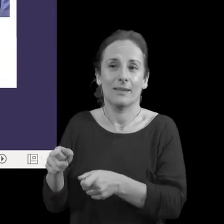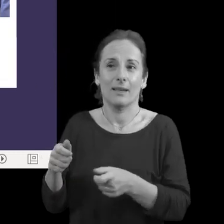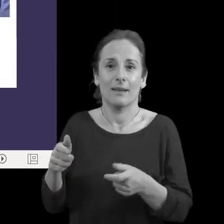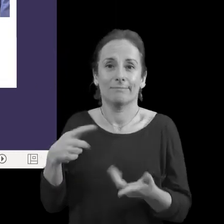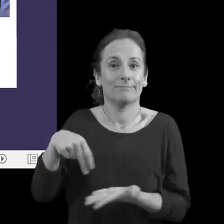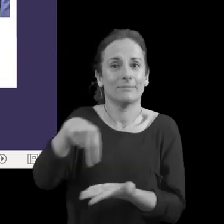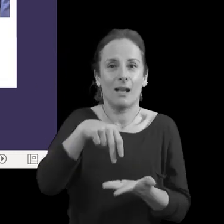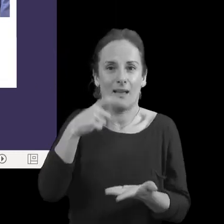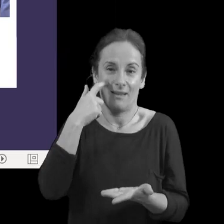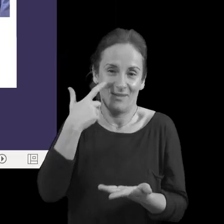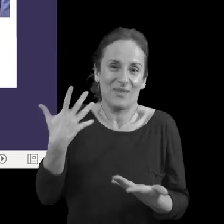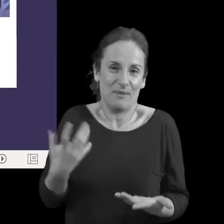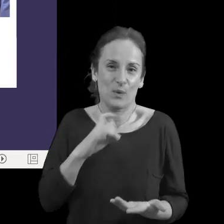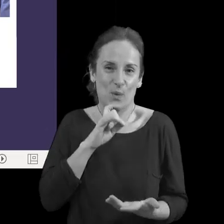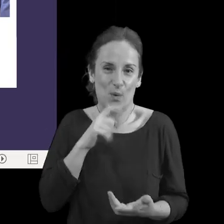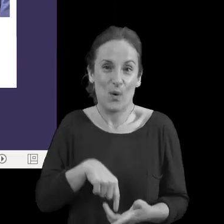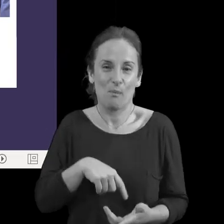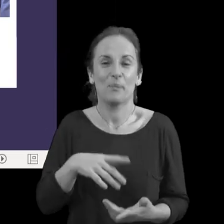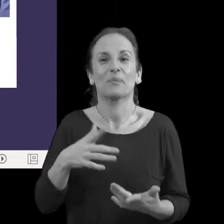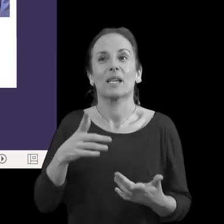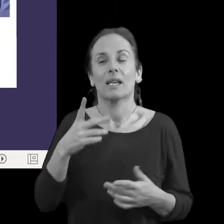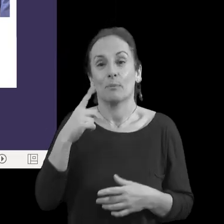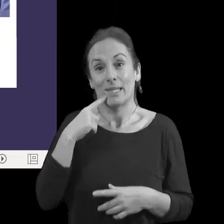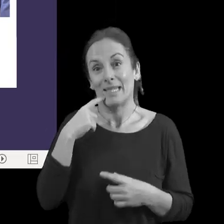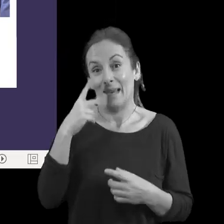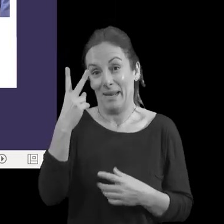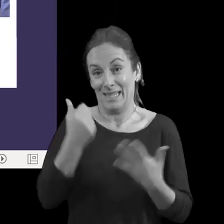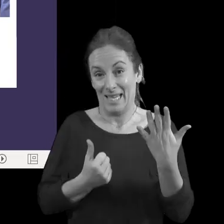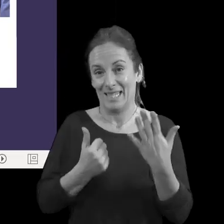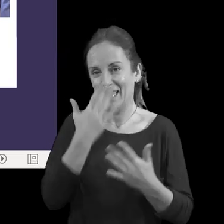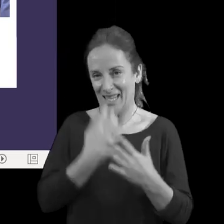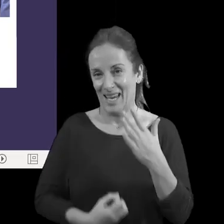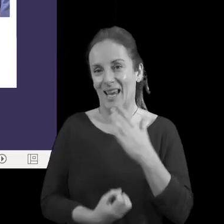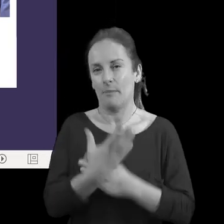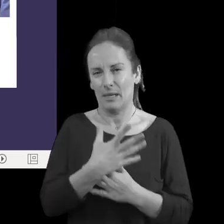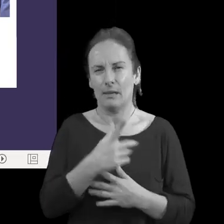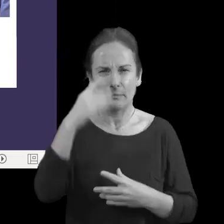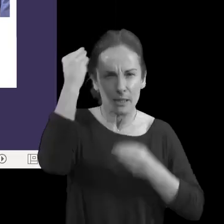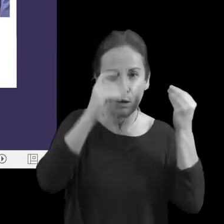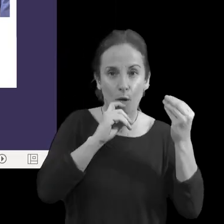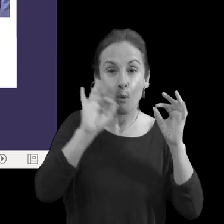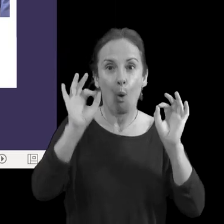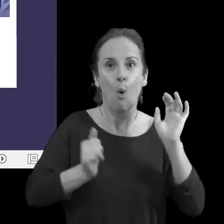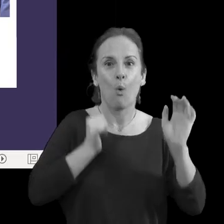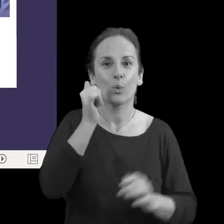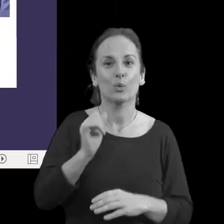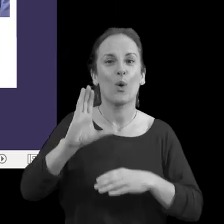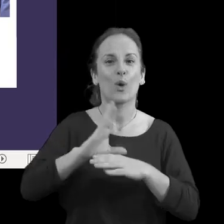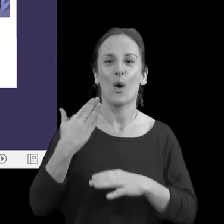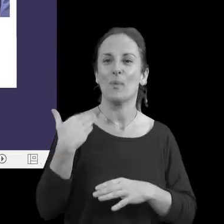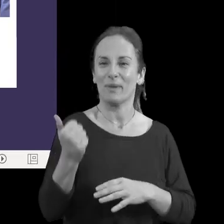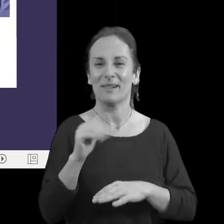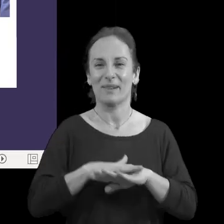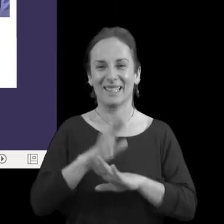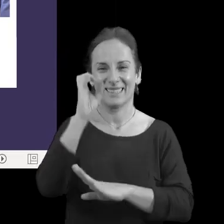Y afortunadamente ha salido esta oportunidad de poder colaborar con el Consell y nos han invitado a estar hoy en la